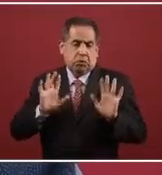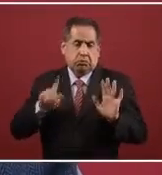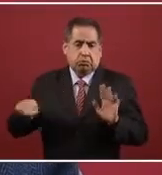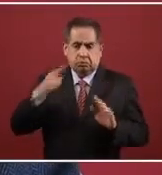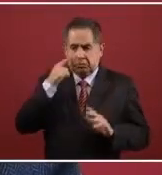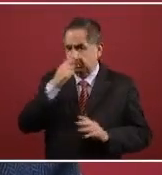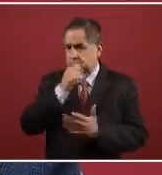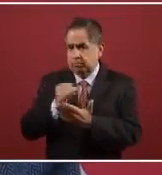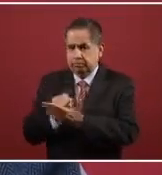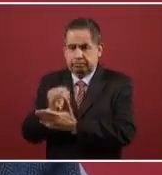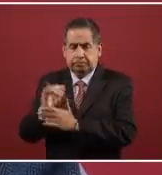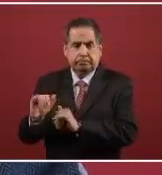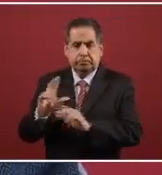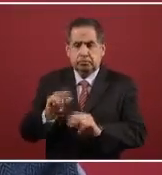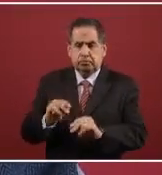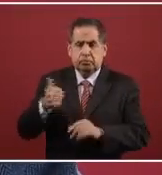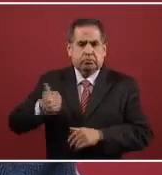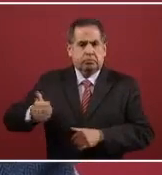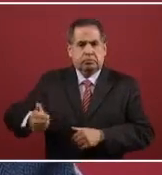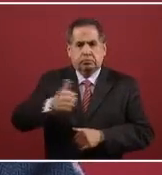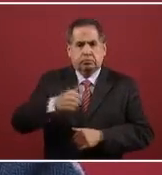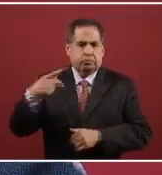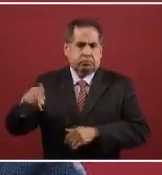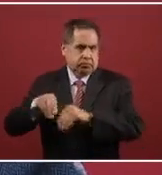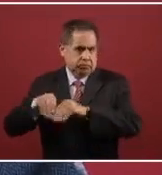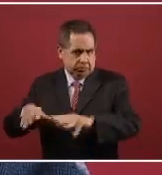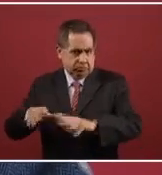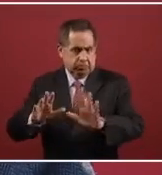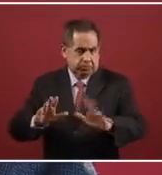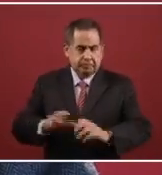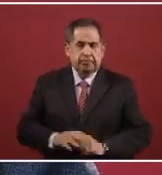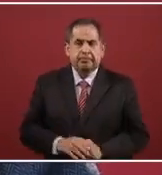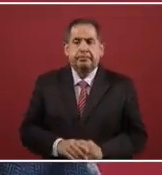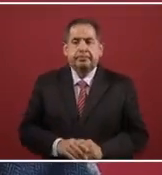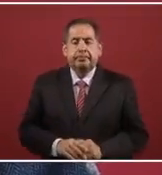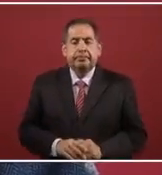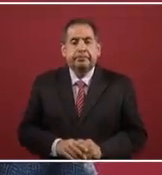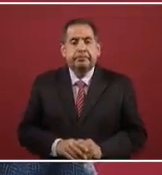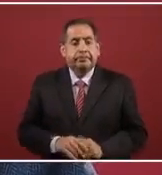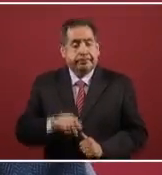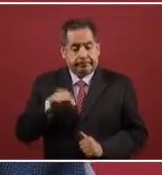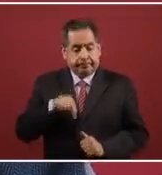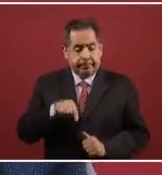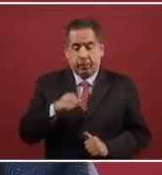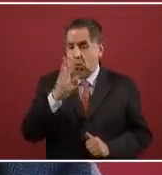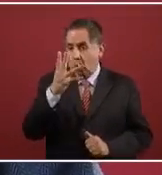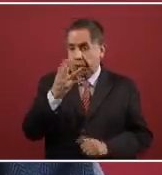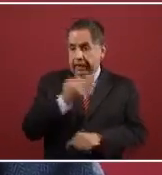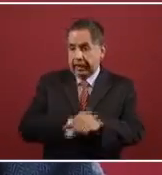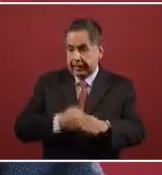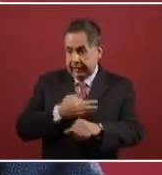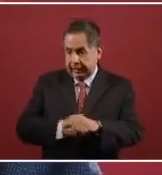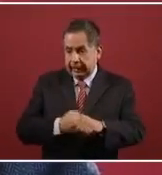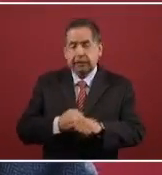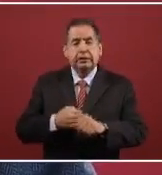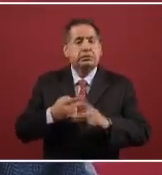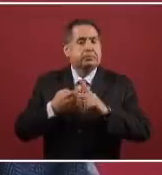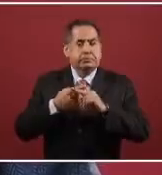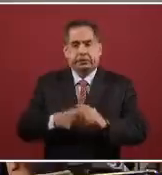determinarán lo que harán cada quien en su cobertura. Desde las 16 horas va a haber